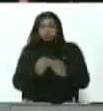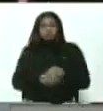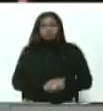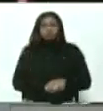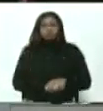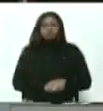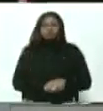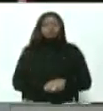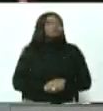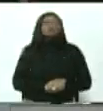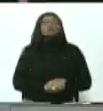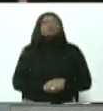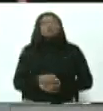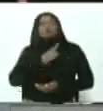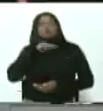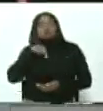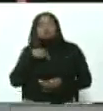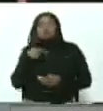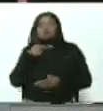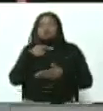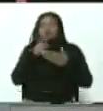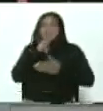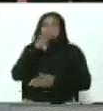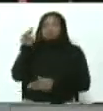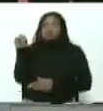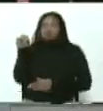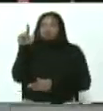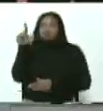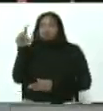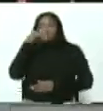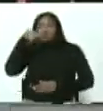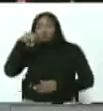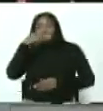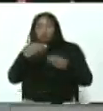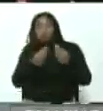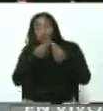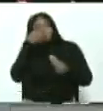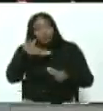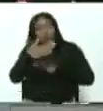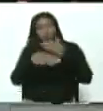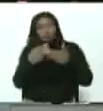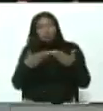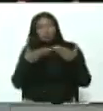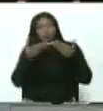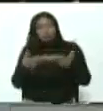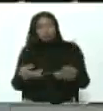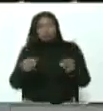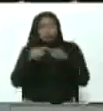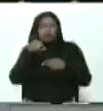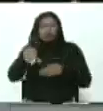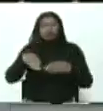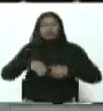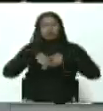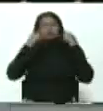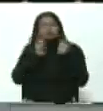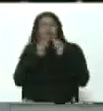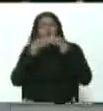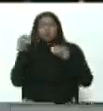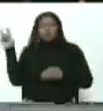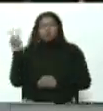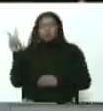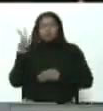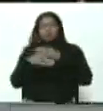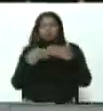estamos nosotros, restiados este 21 de noviembre junto al pueblo para darle al estado Anzoátegui y a toda